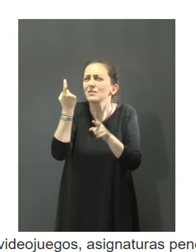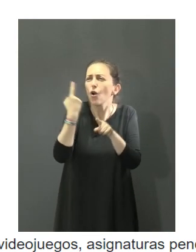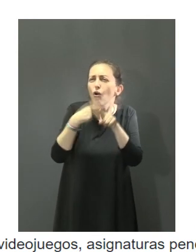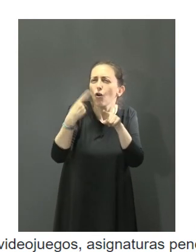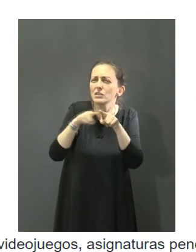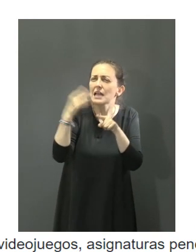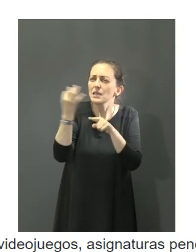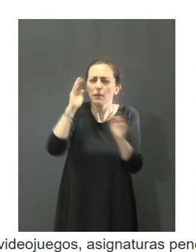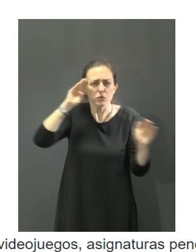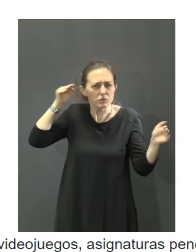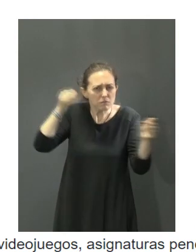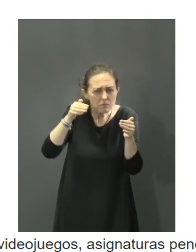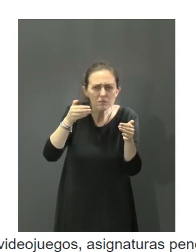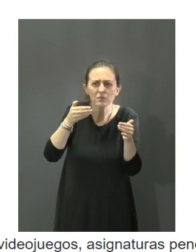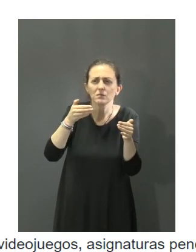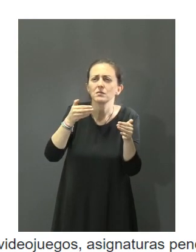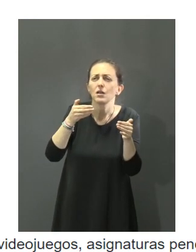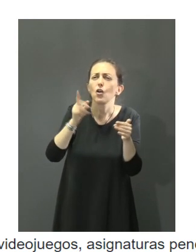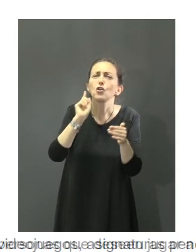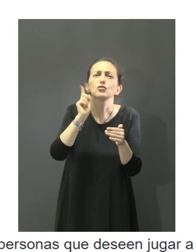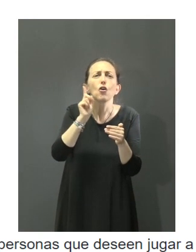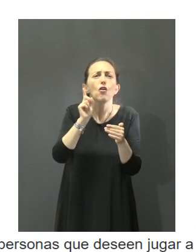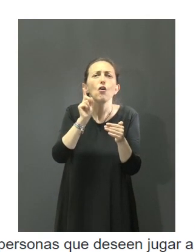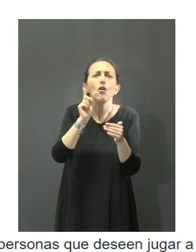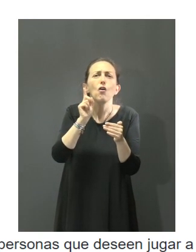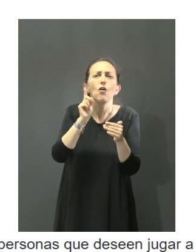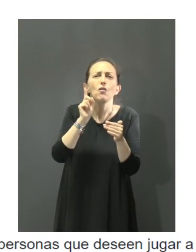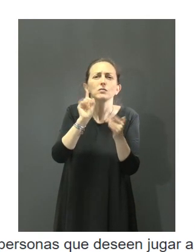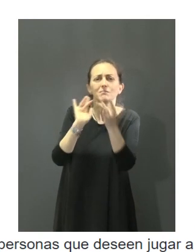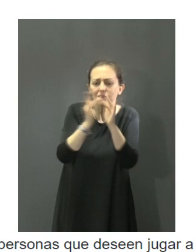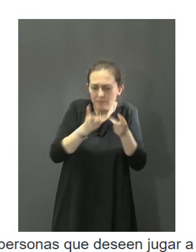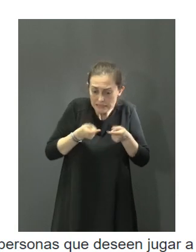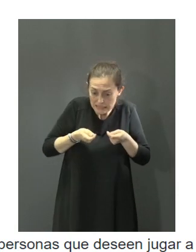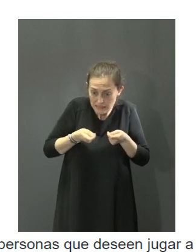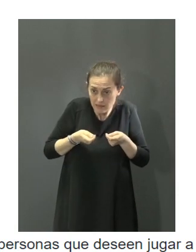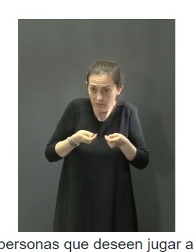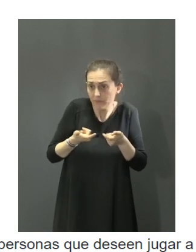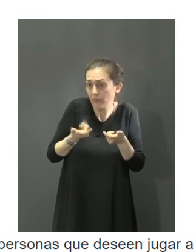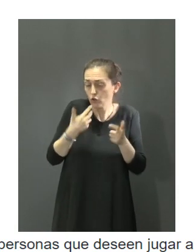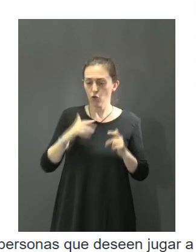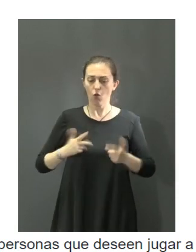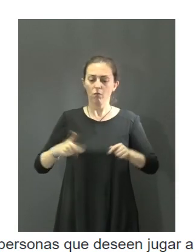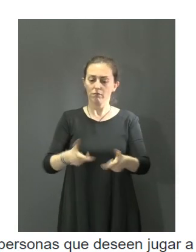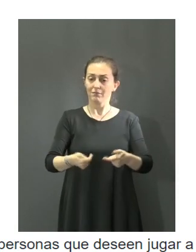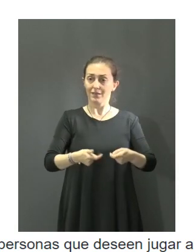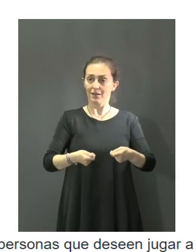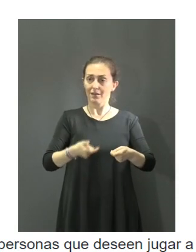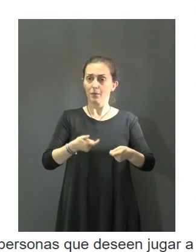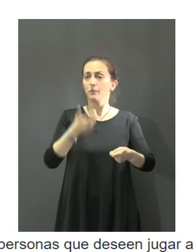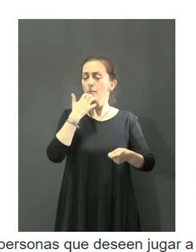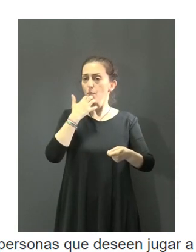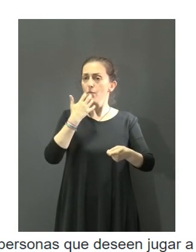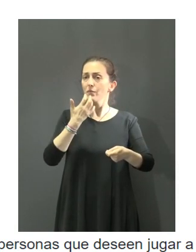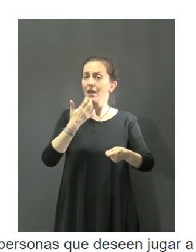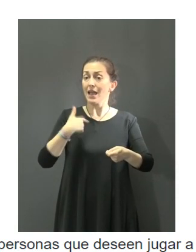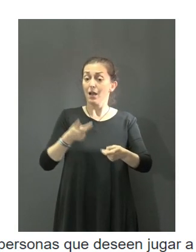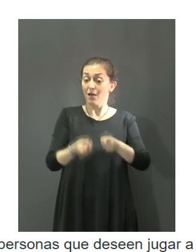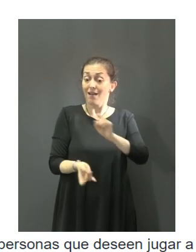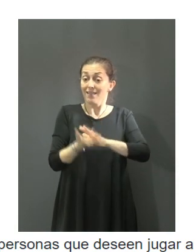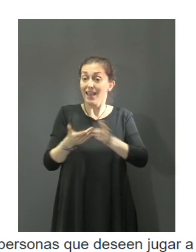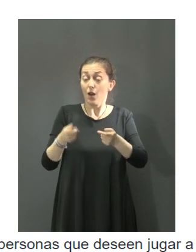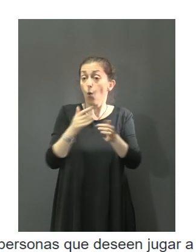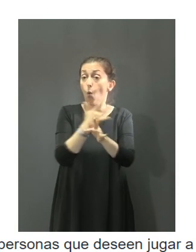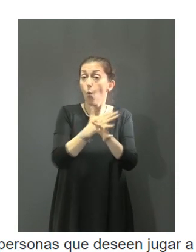tener en cuenta más allá de la interacción con los periféricos, por ejemplo, en todo lo que es la propia